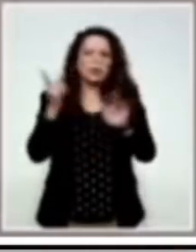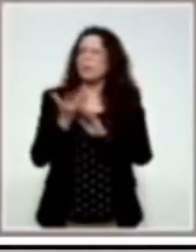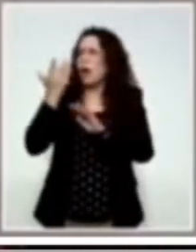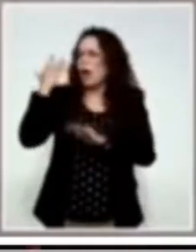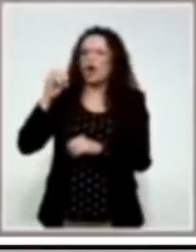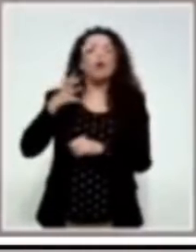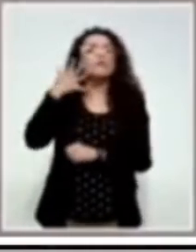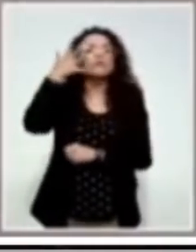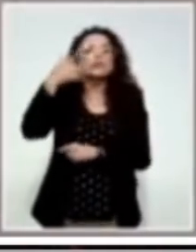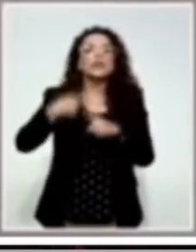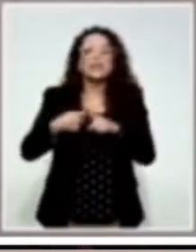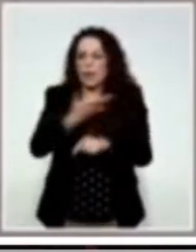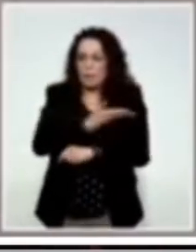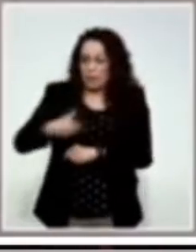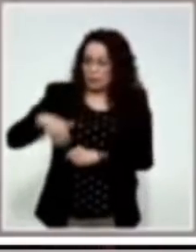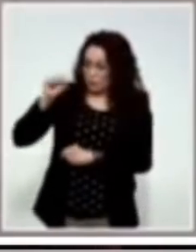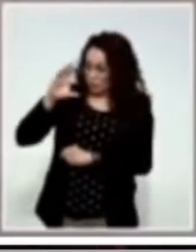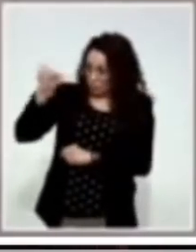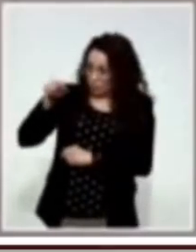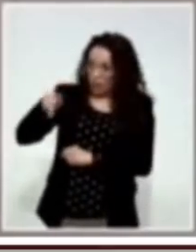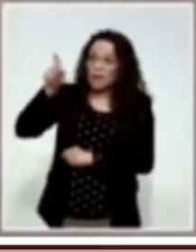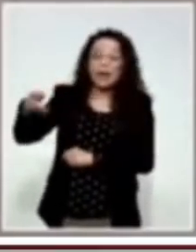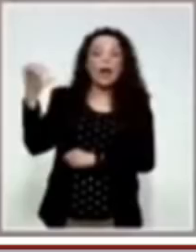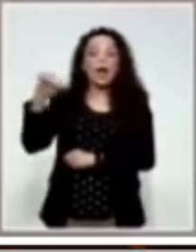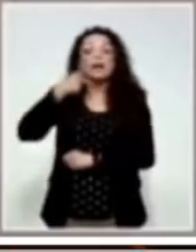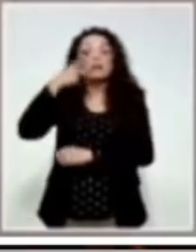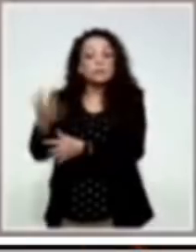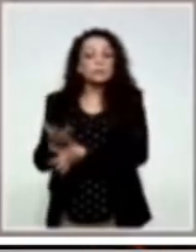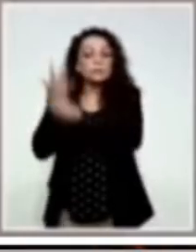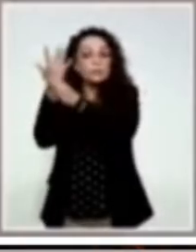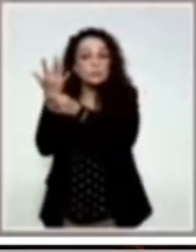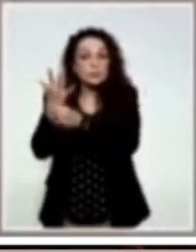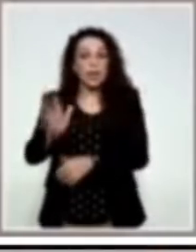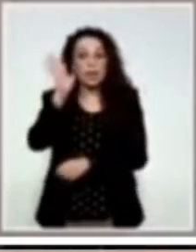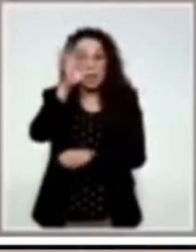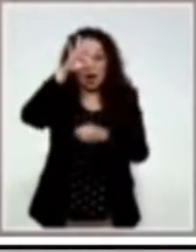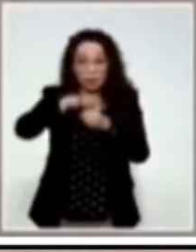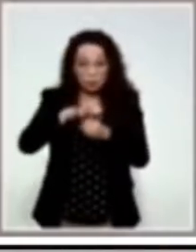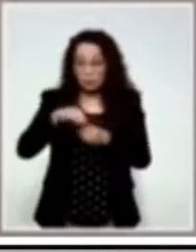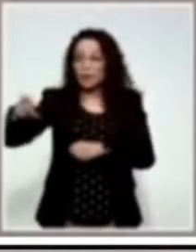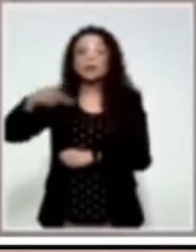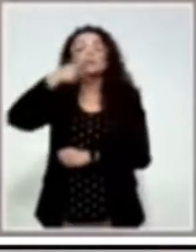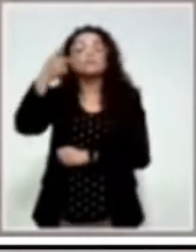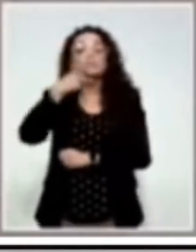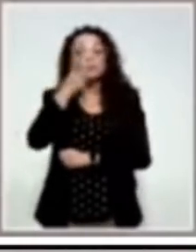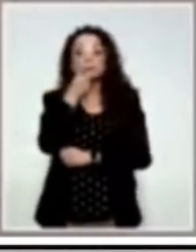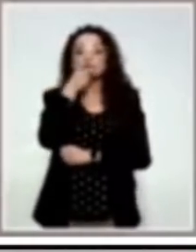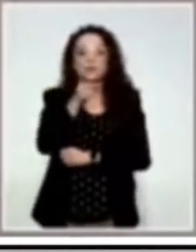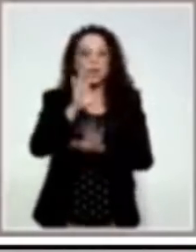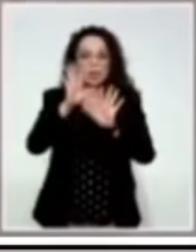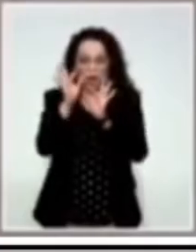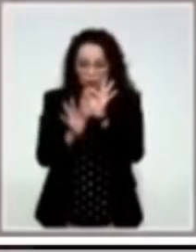vendrán, determine, una vez que se votan los resolutivos, este asunto está